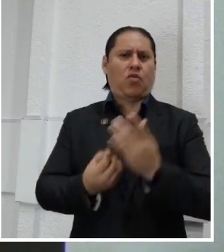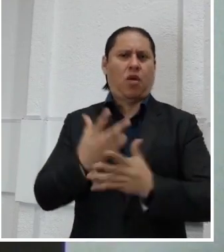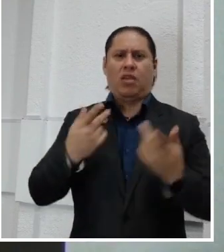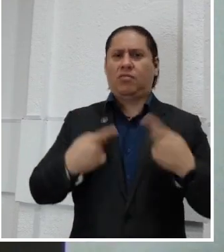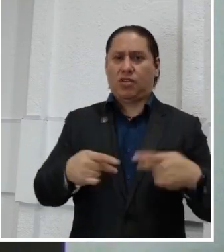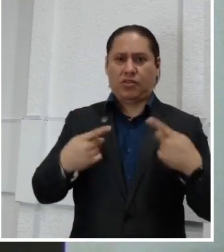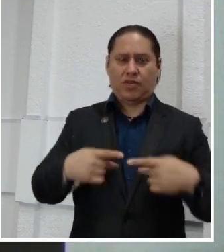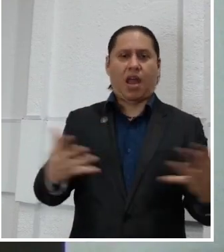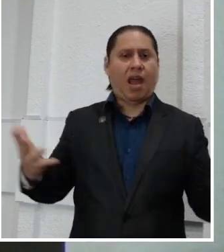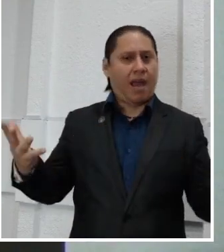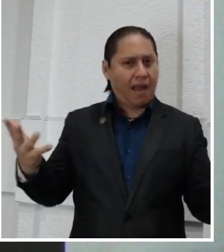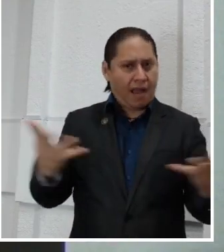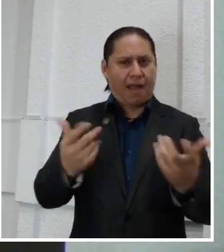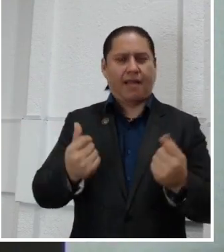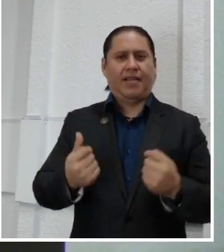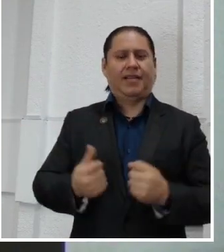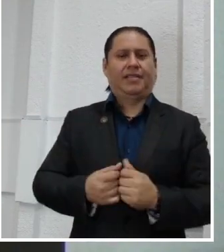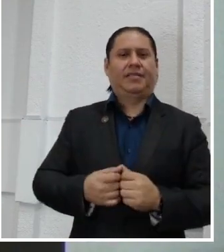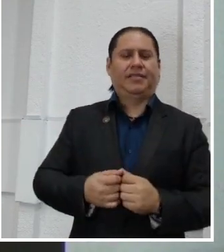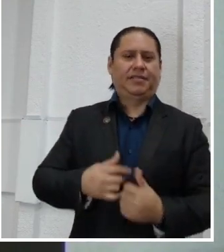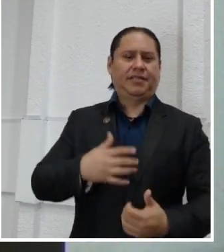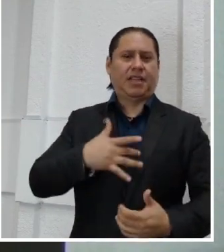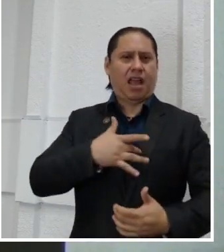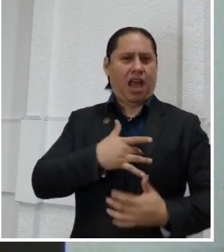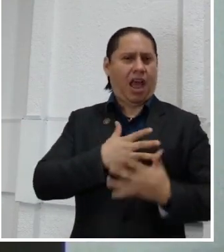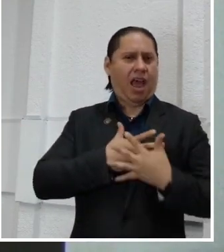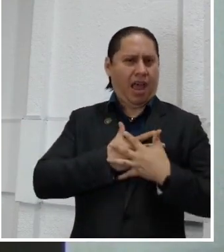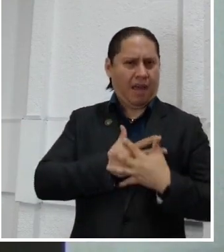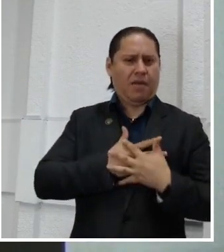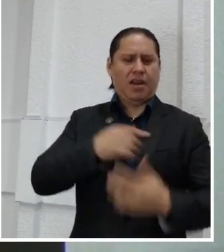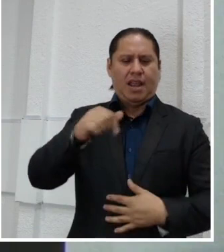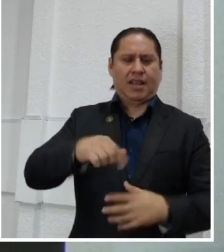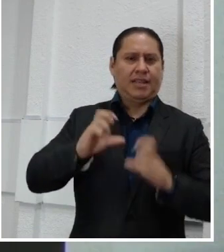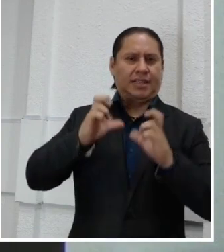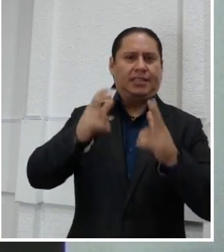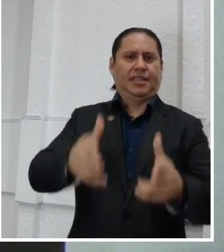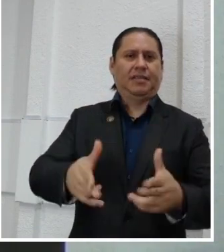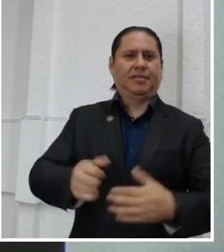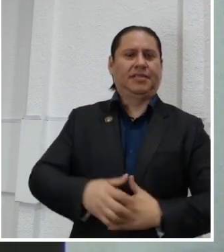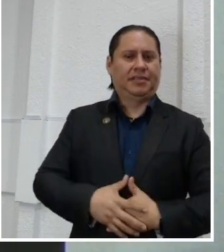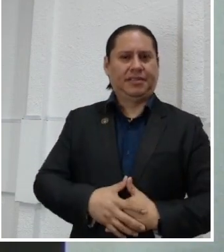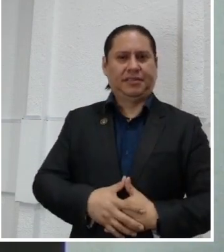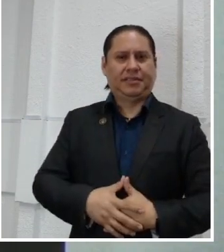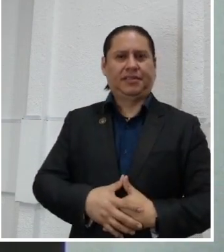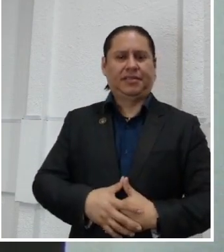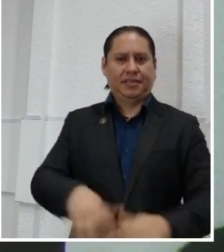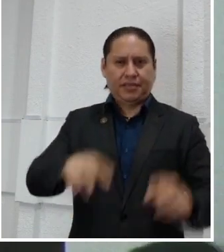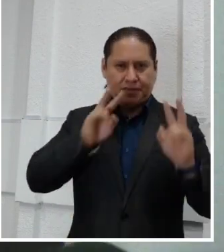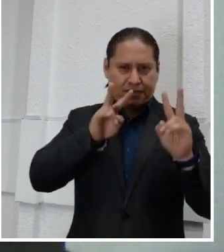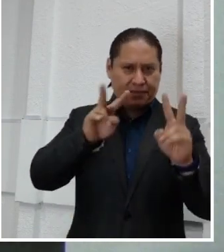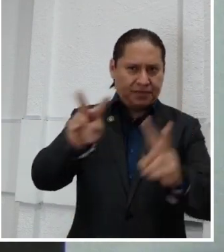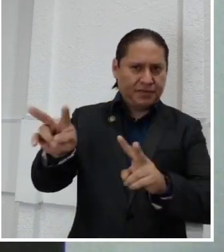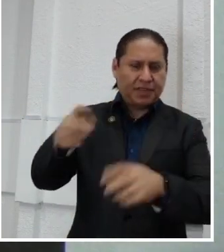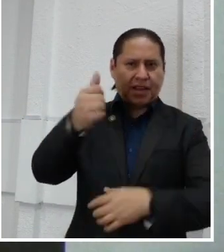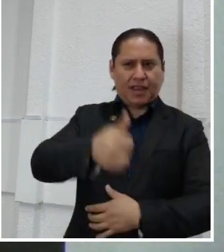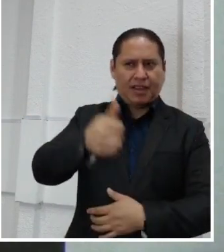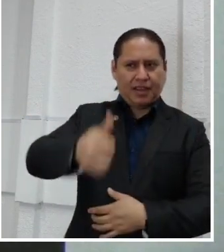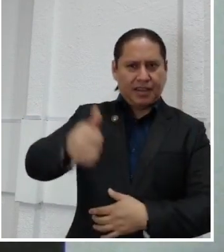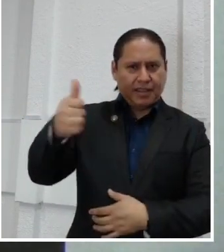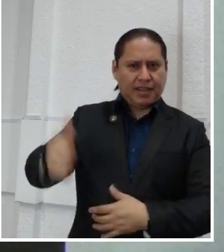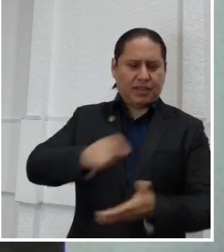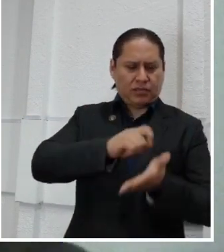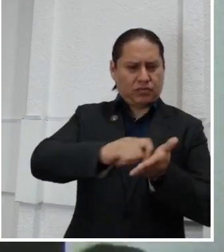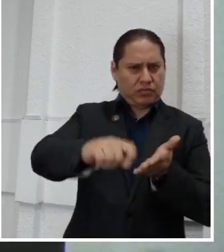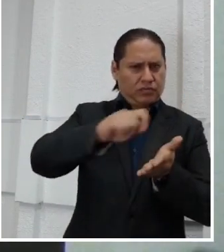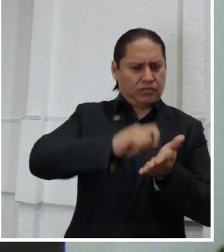generaciones a través del gran amor que tuvo por este Chiapas de corazón, que se vio reflejado en cada uno de sus